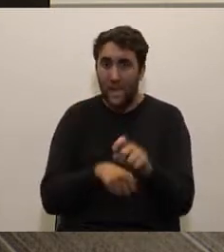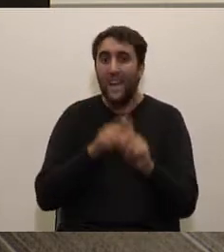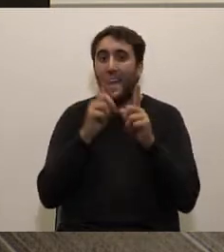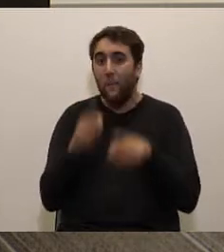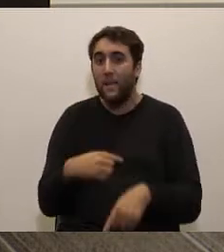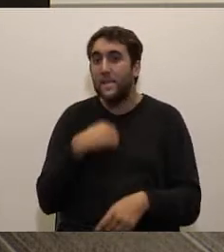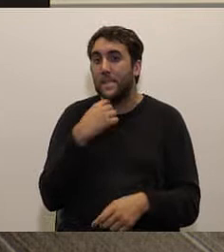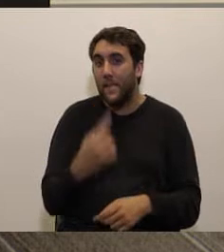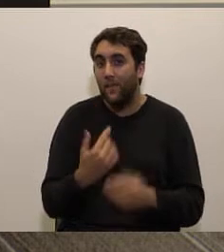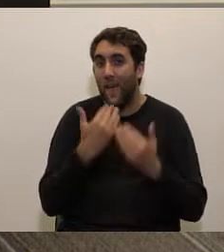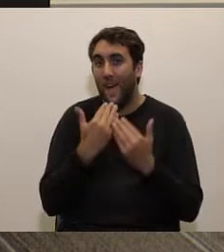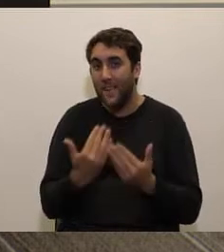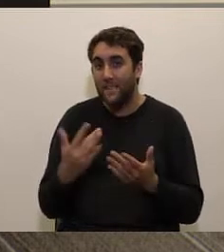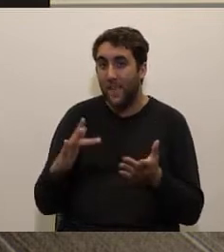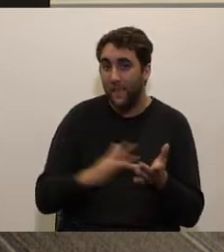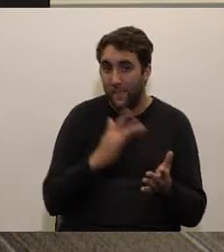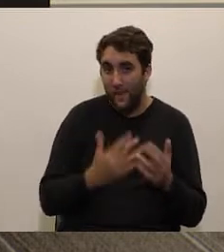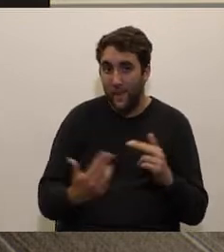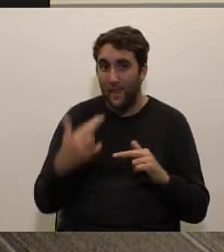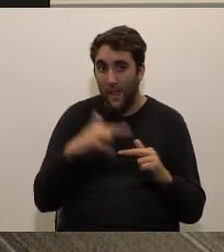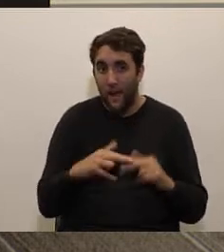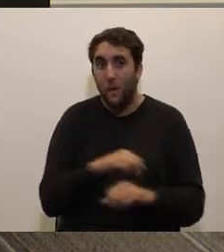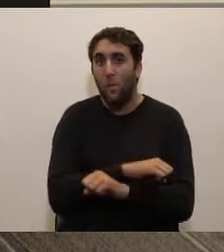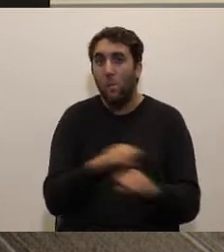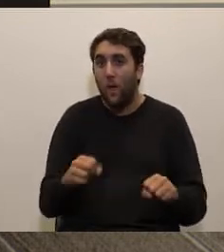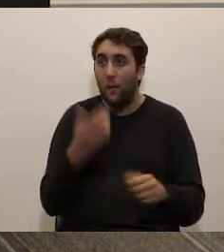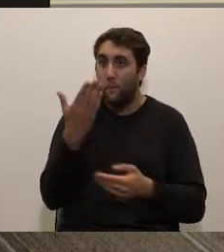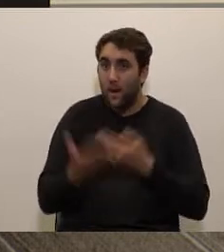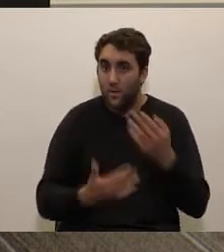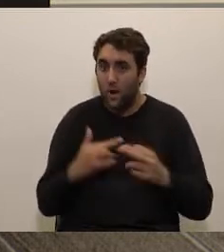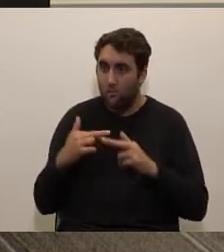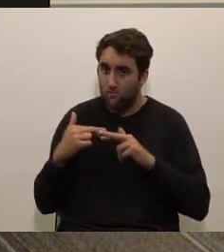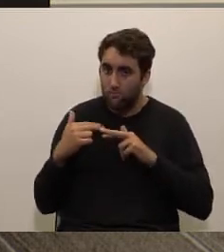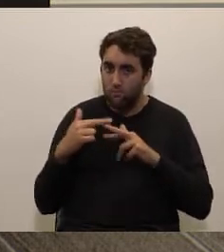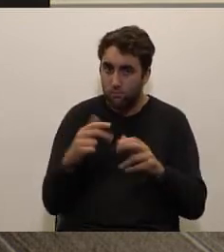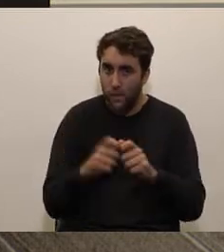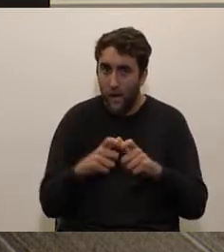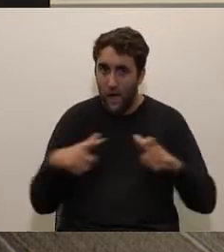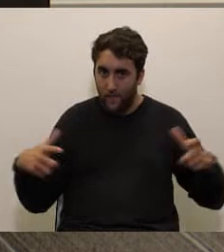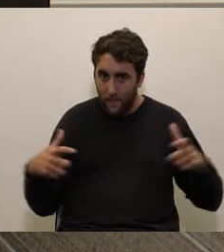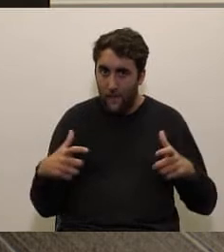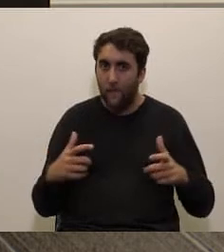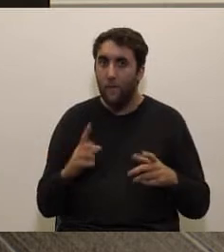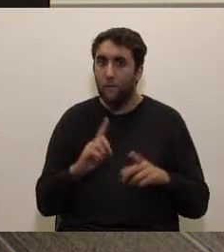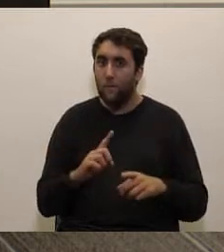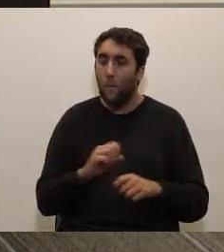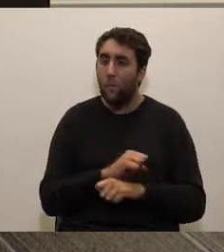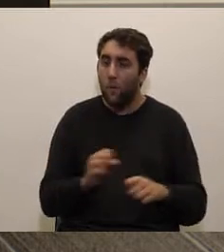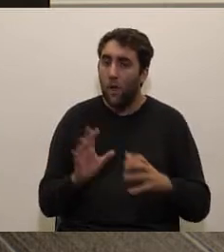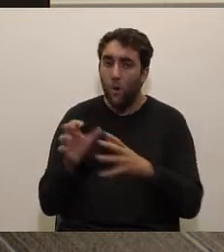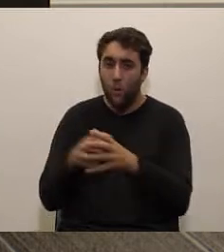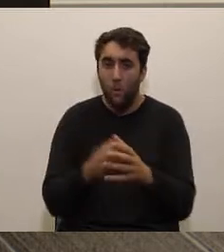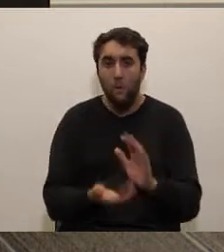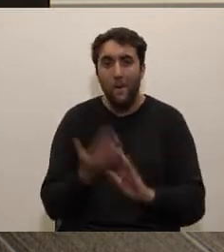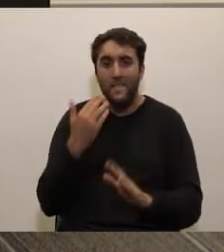también, gracias a este tipo de herramientas y a trabajar de esta forma híbrida por momentos, a tener a un colectivo